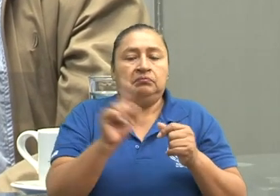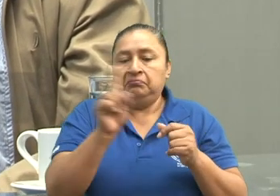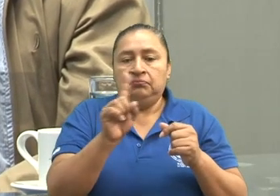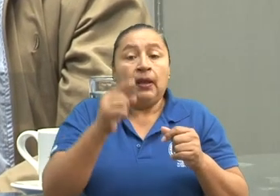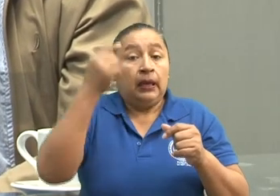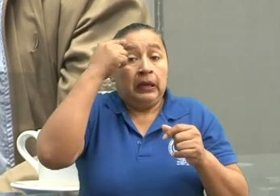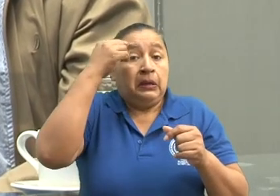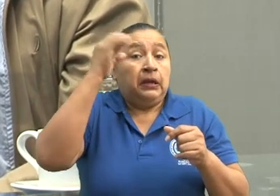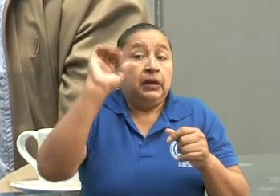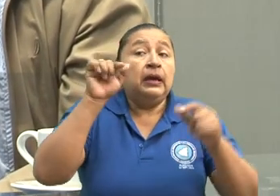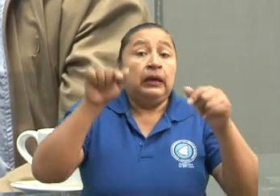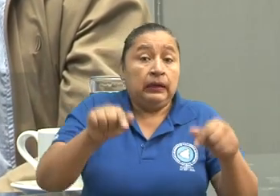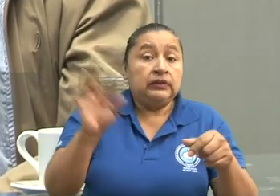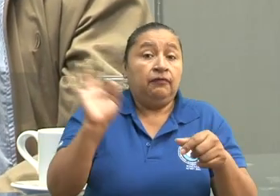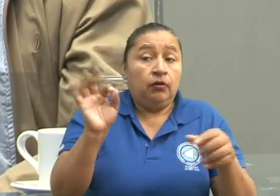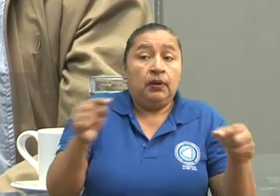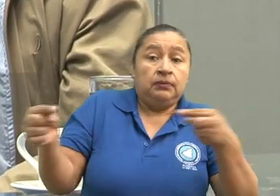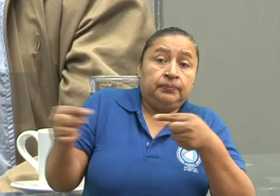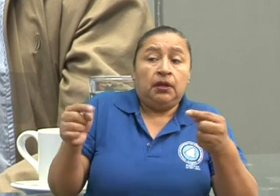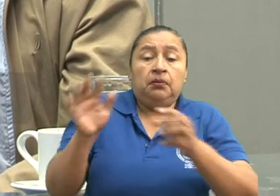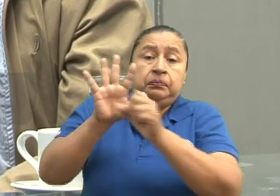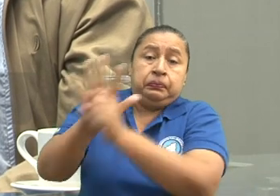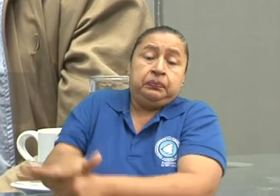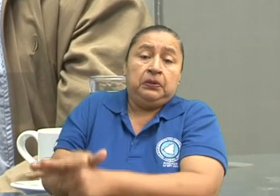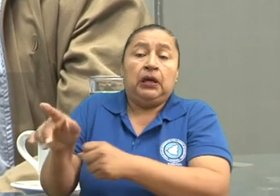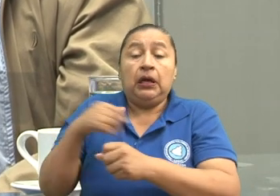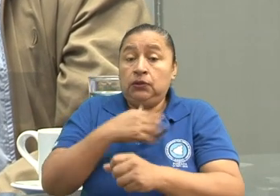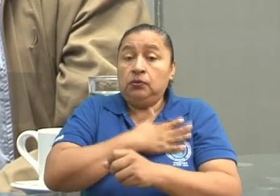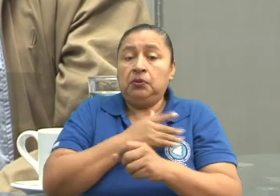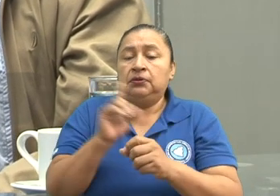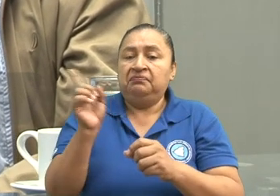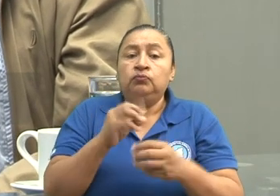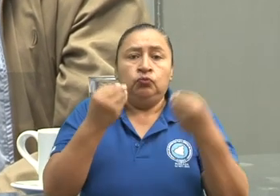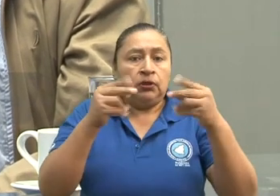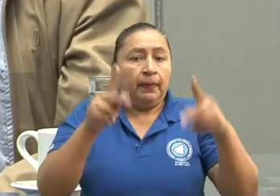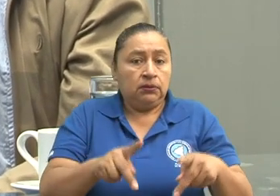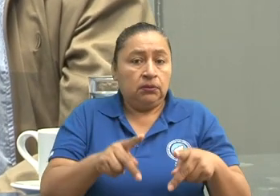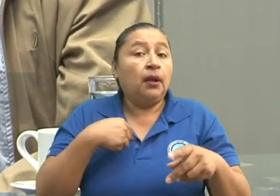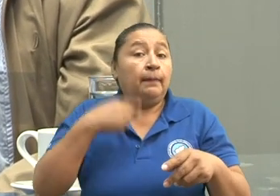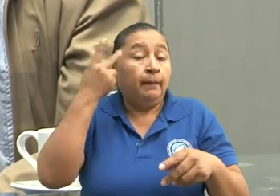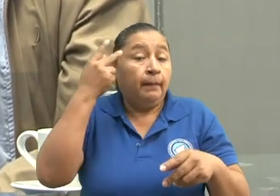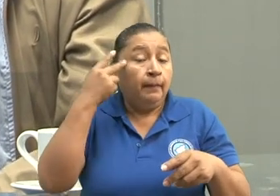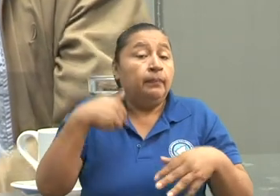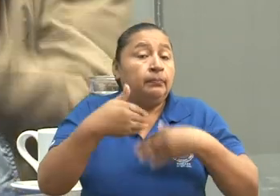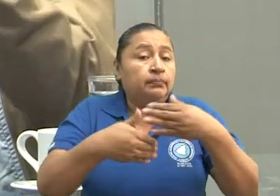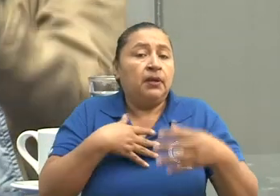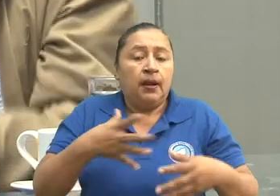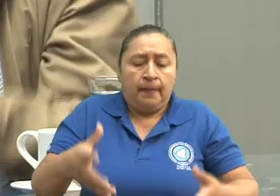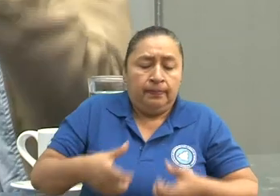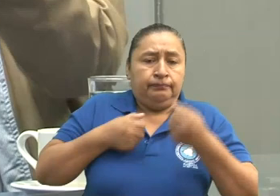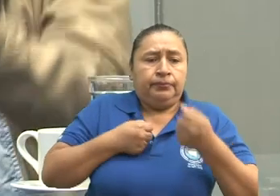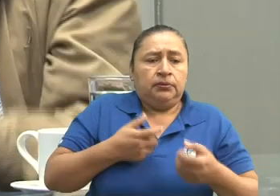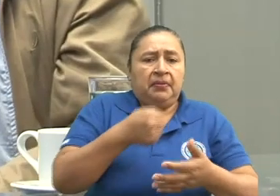que creyendo que por esa vía iba a lograr el derrocamiento de la dictadura, mucha gente también aprovechó ahí para armarse,